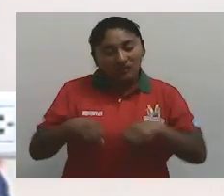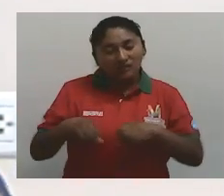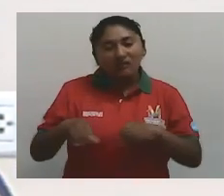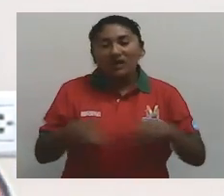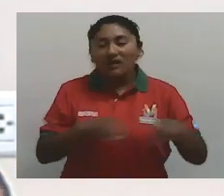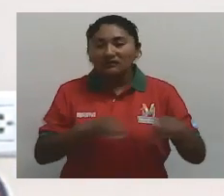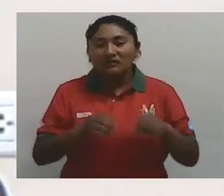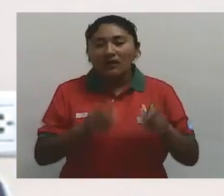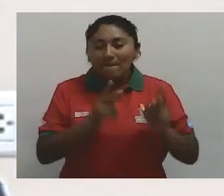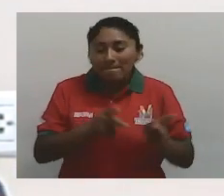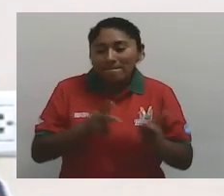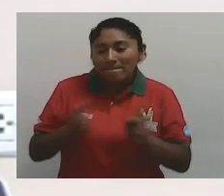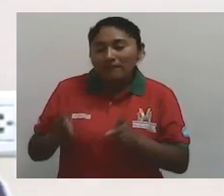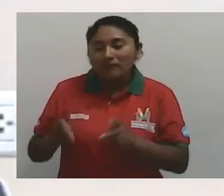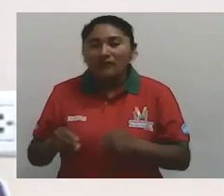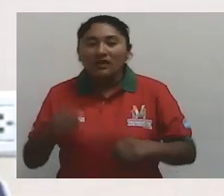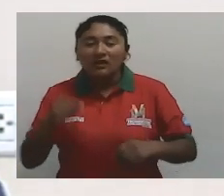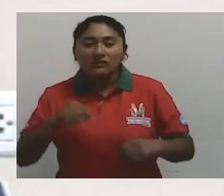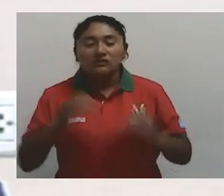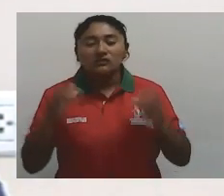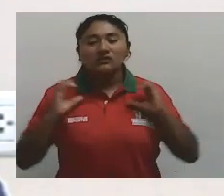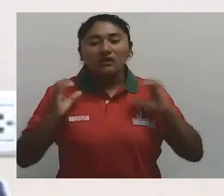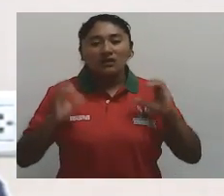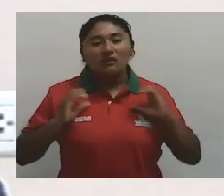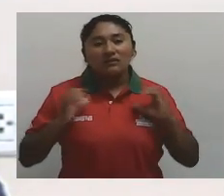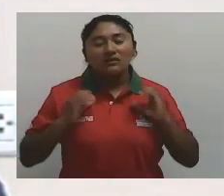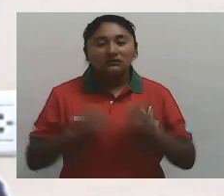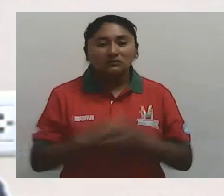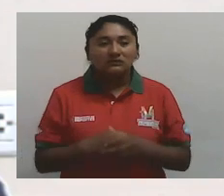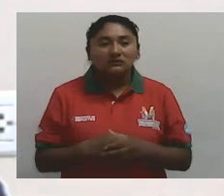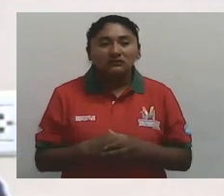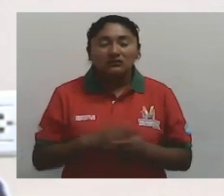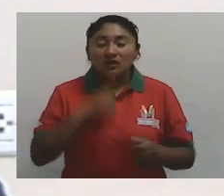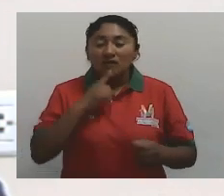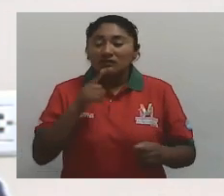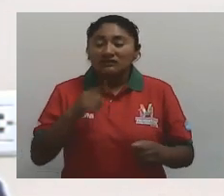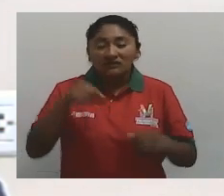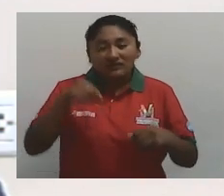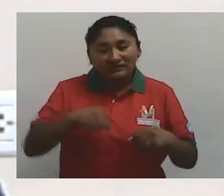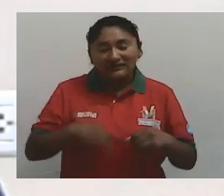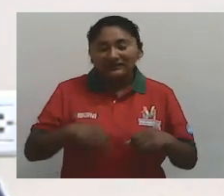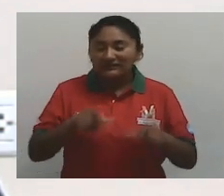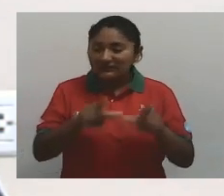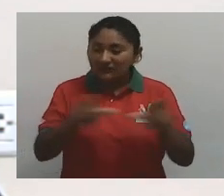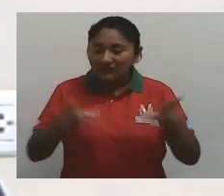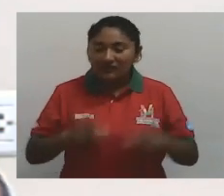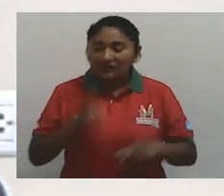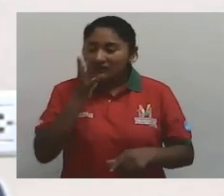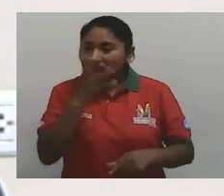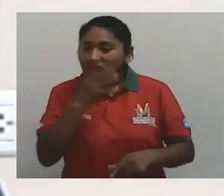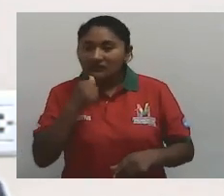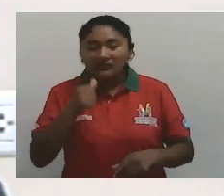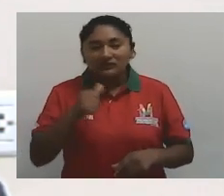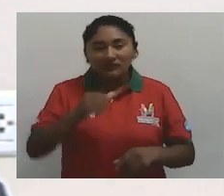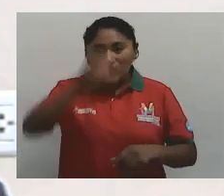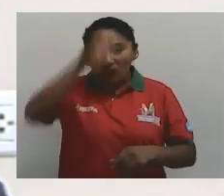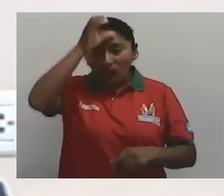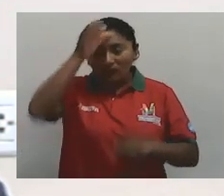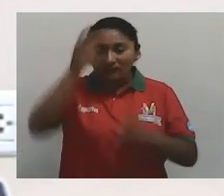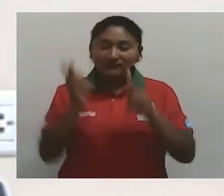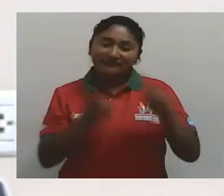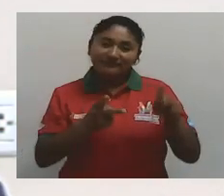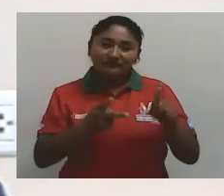están desarrollando ahora en esta linda ciudad, Cobija Pando, donde tenemos